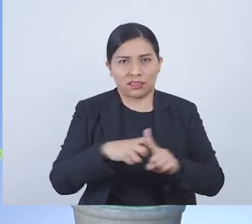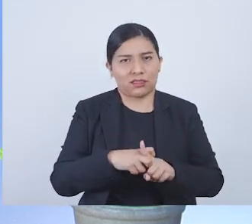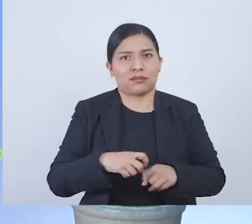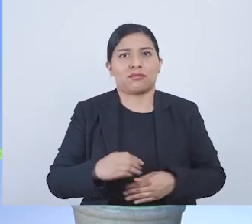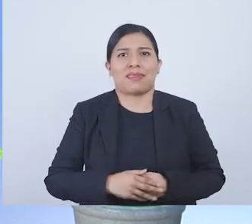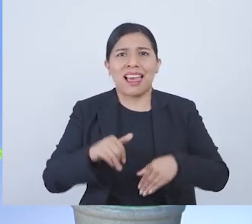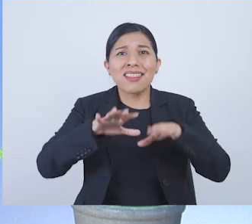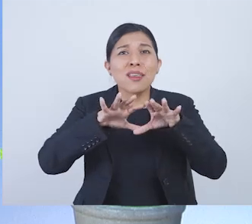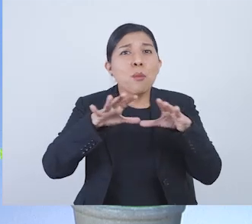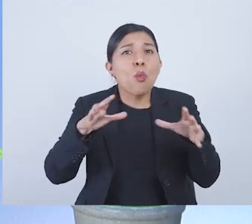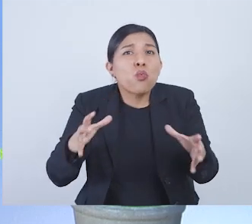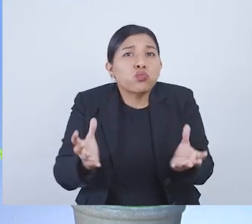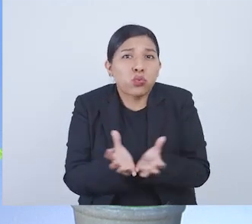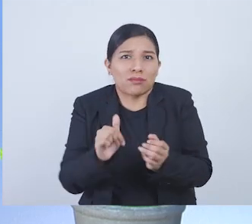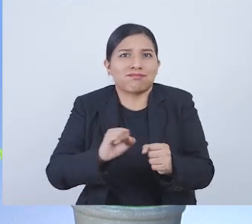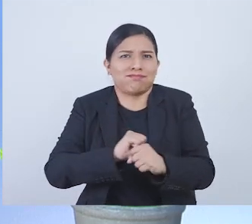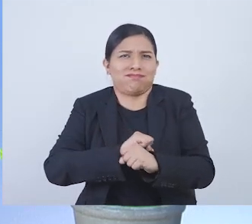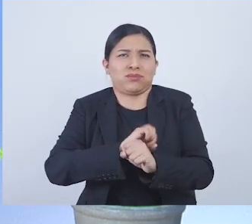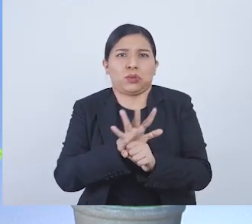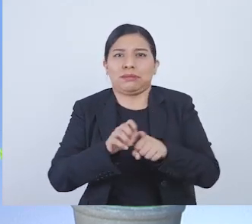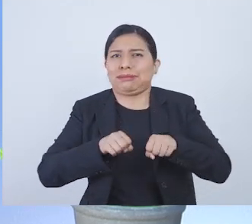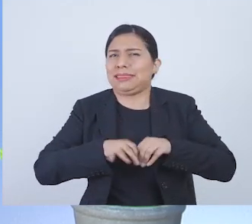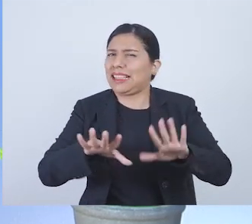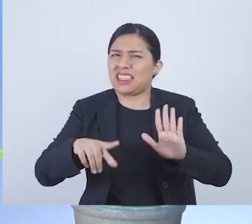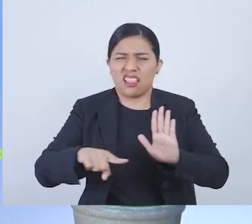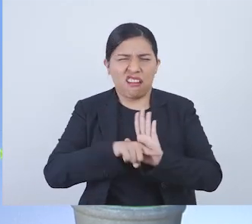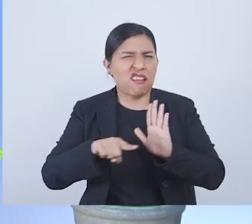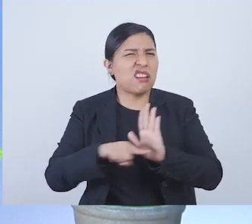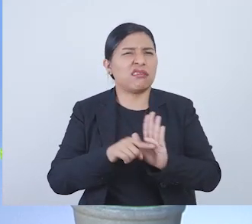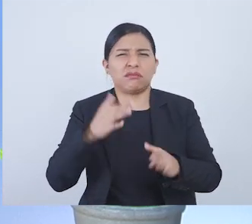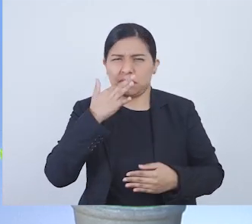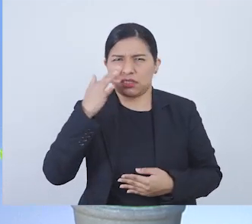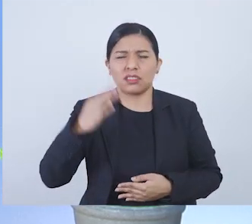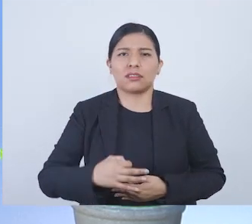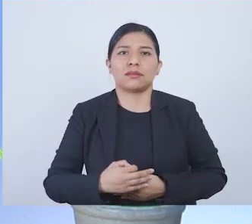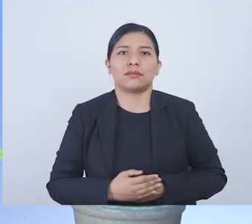nivel mundial esta pandemia nos ha afectado a todos.